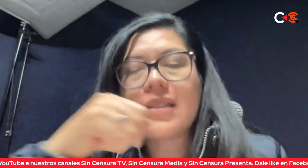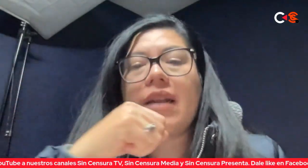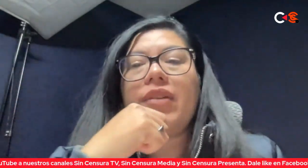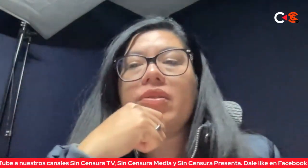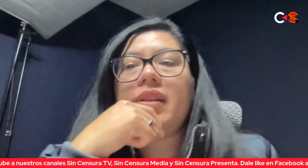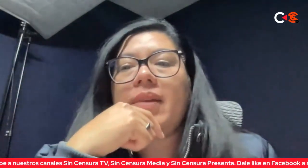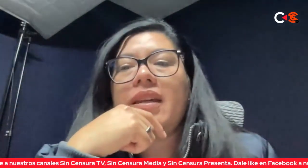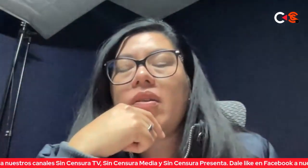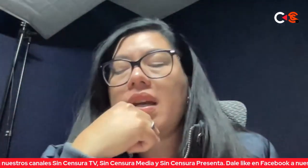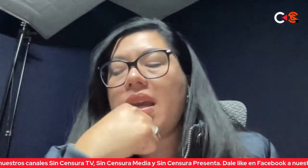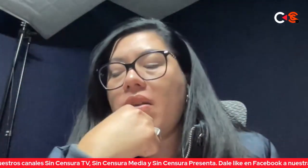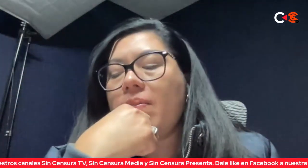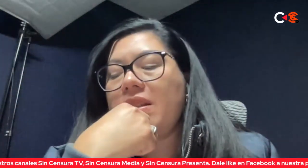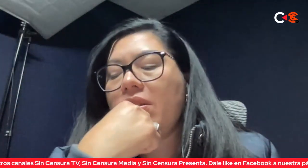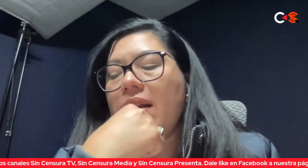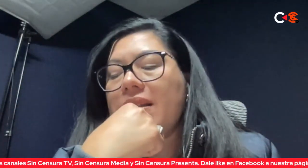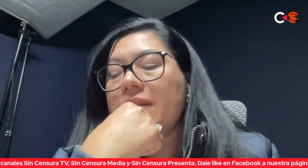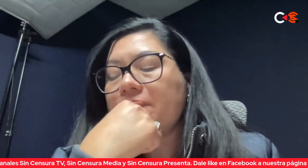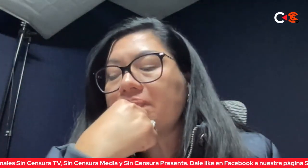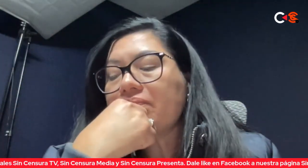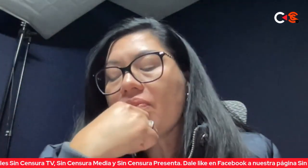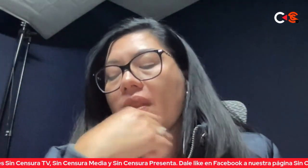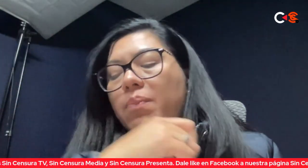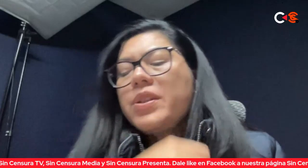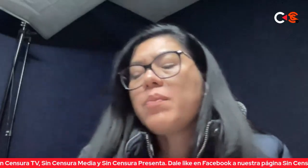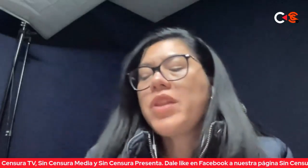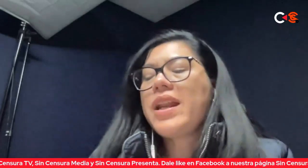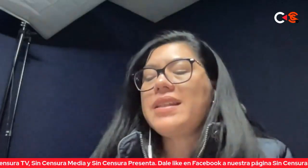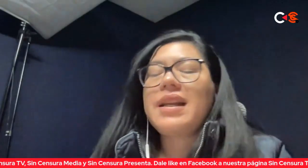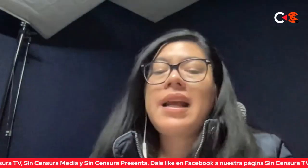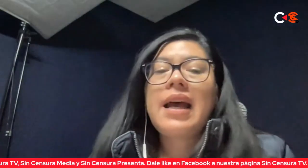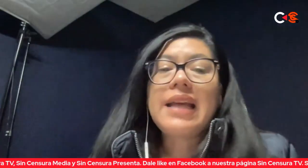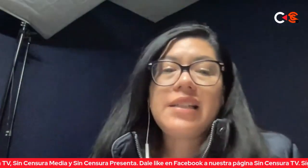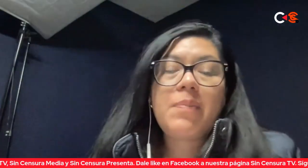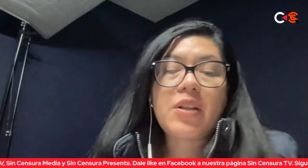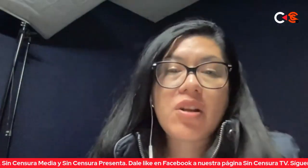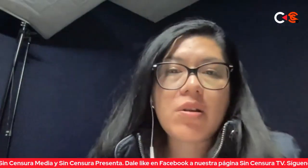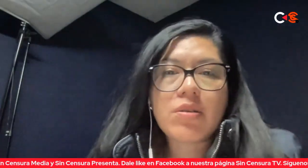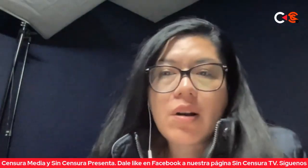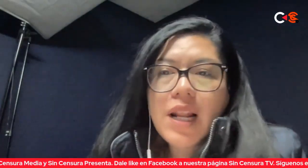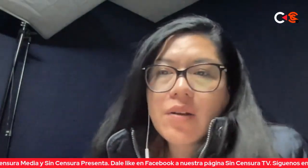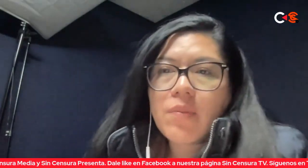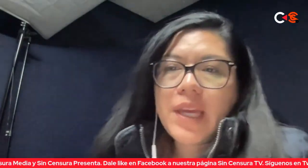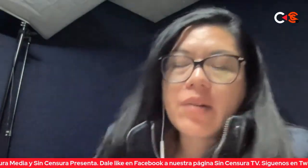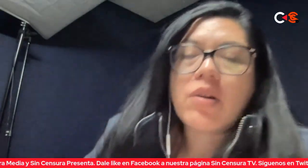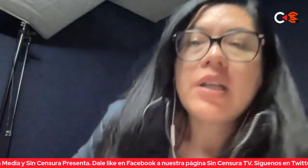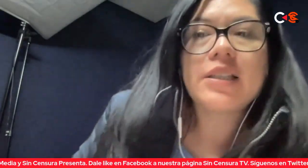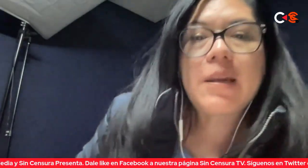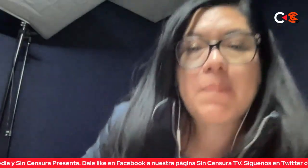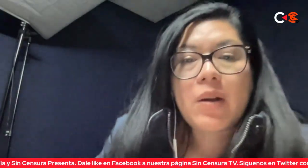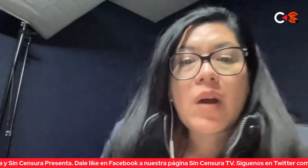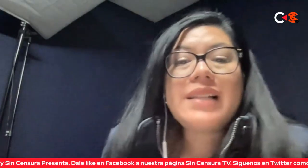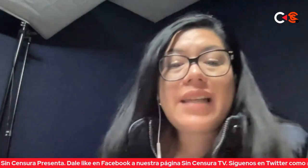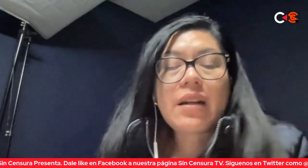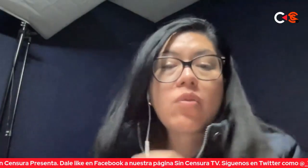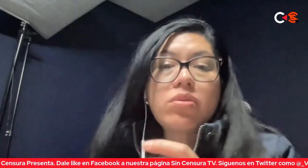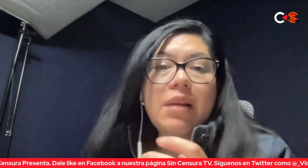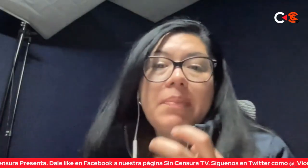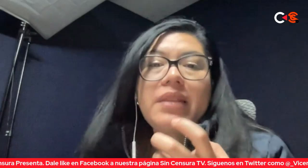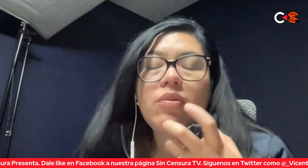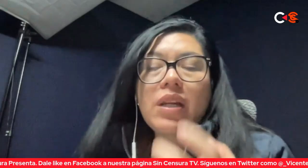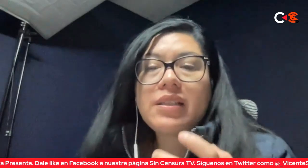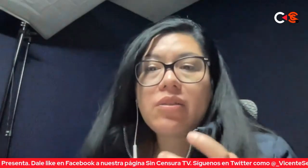lo público y lo privado, es que los privados siempre lo van a hacer mejor, no es cierto, hay gente con mucho oficio en el gobierno. Ahí está el ejemplo de los